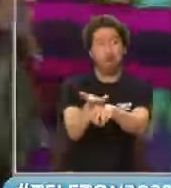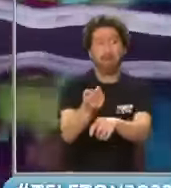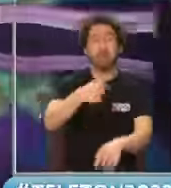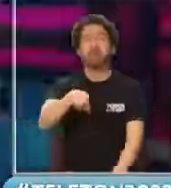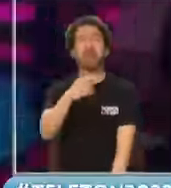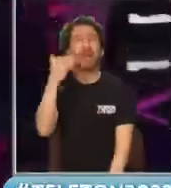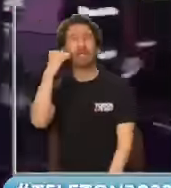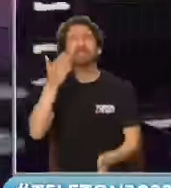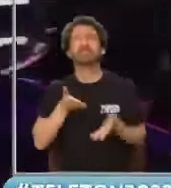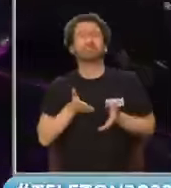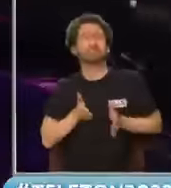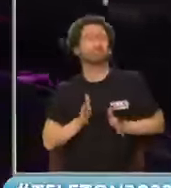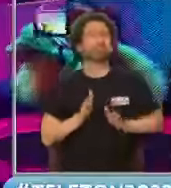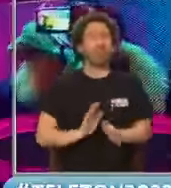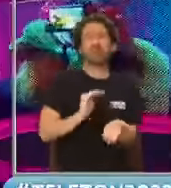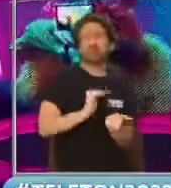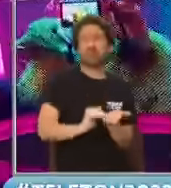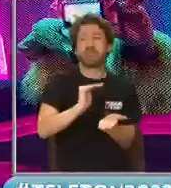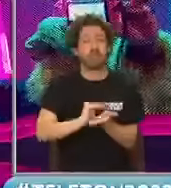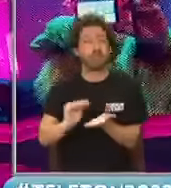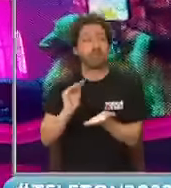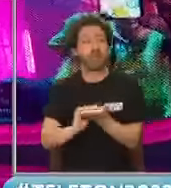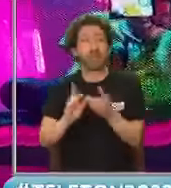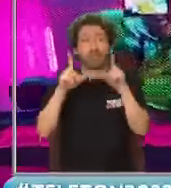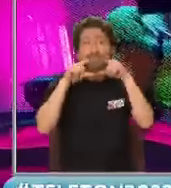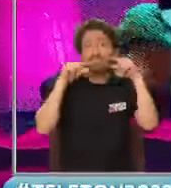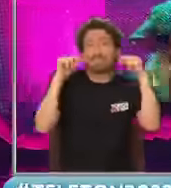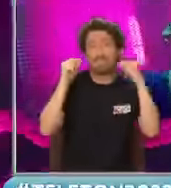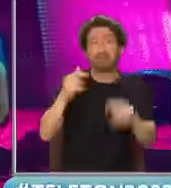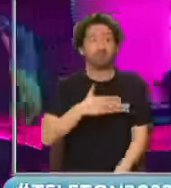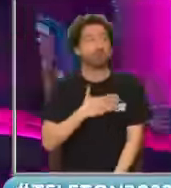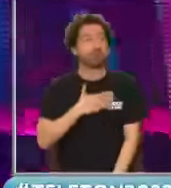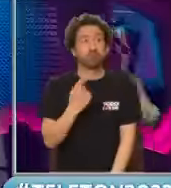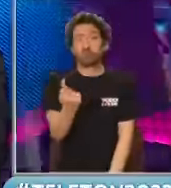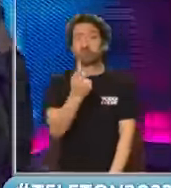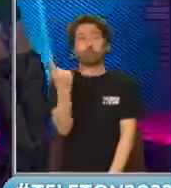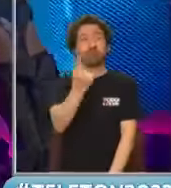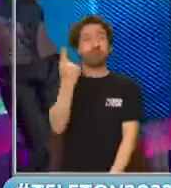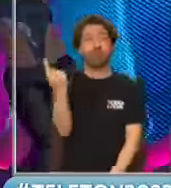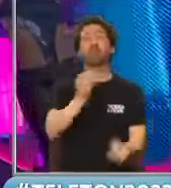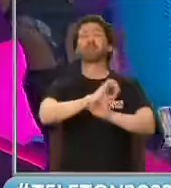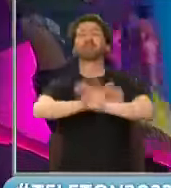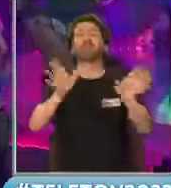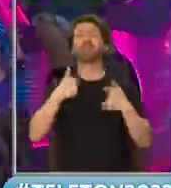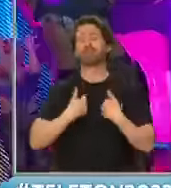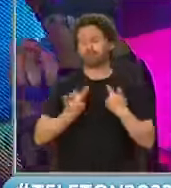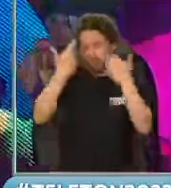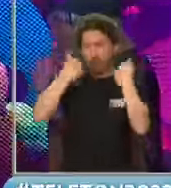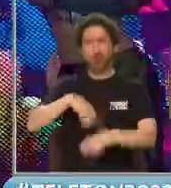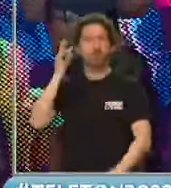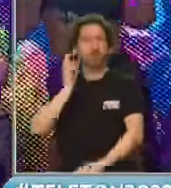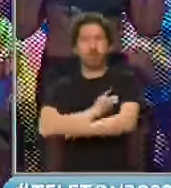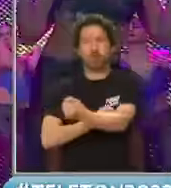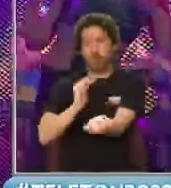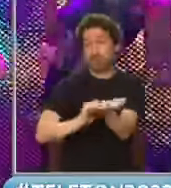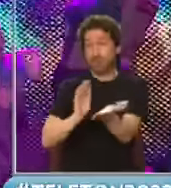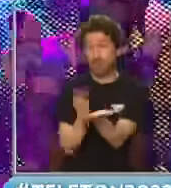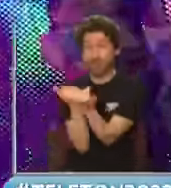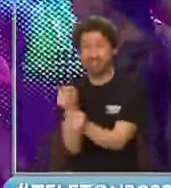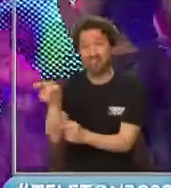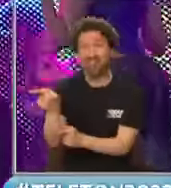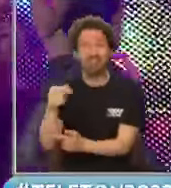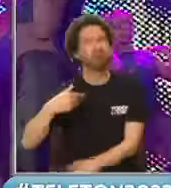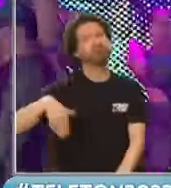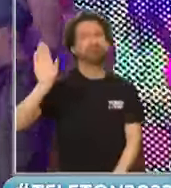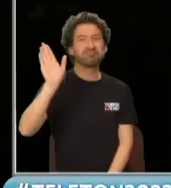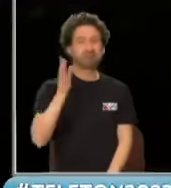casi desde que nací. Mi sonrisa es mi guita, yo brillo solita. Esta sugar mami, mami, no te necesito. Lo que es mío